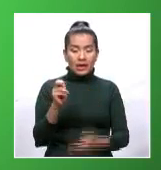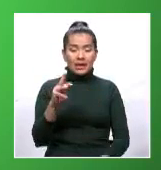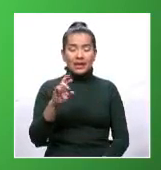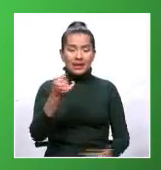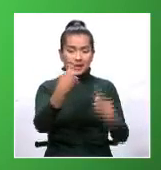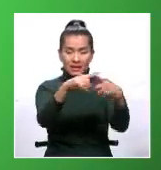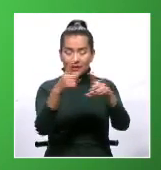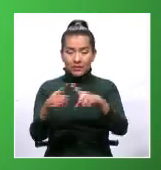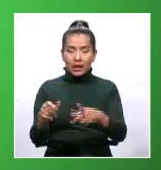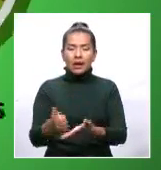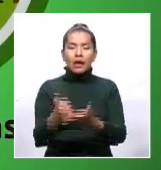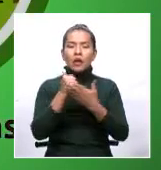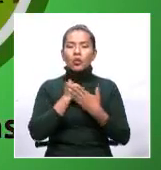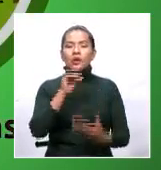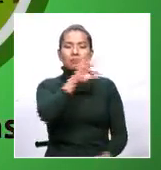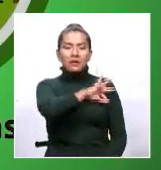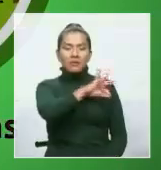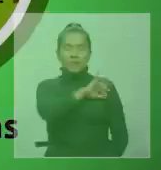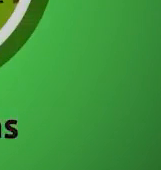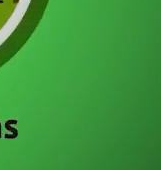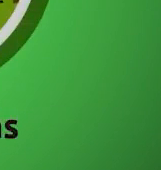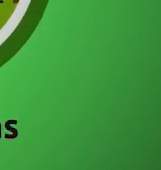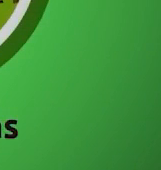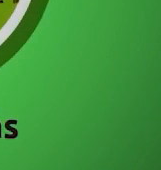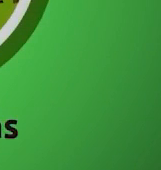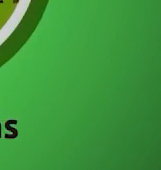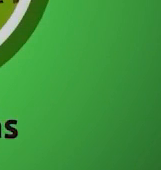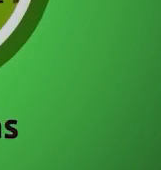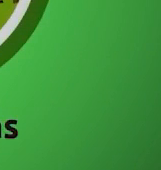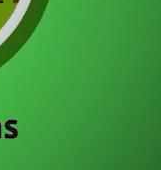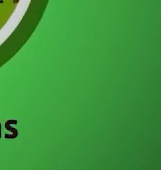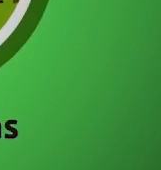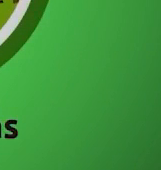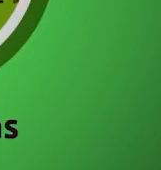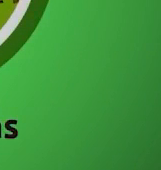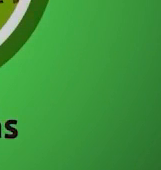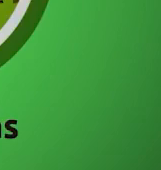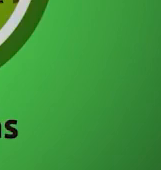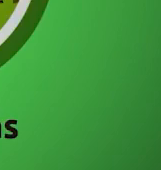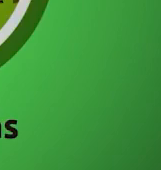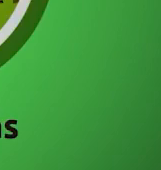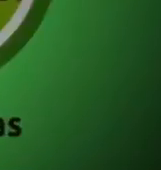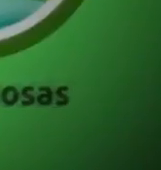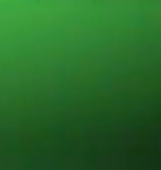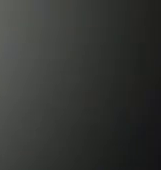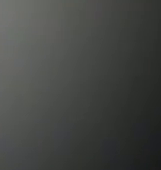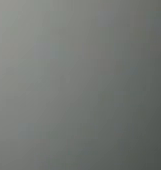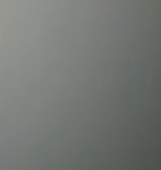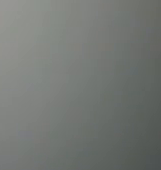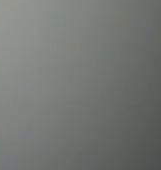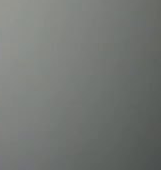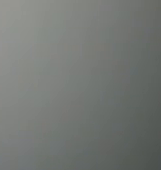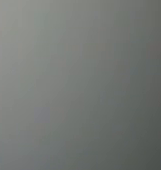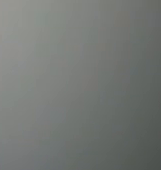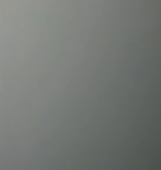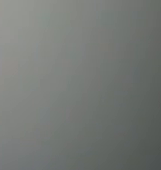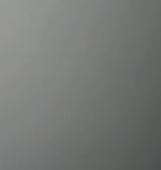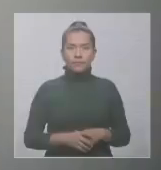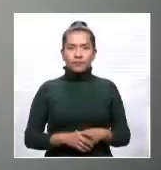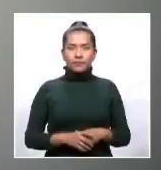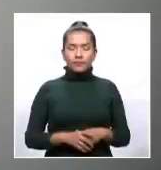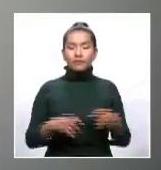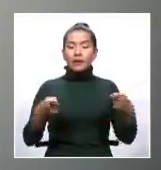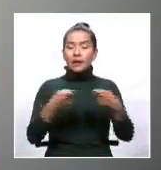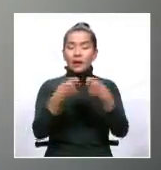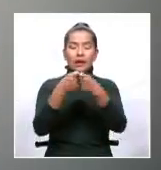presenta muchas ventajas a favor del planeta y de las mismas personas. Es momento de ver el potencial que tiene Bolivia. Hablamos de la energía hidráulica.